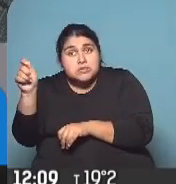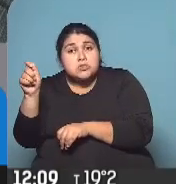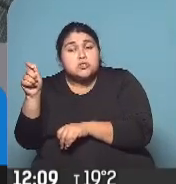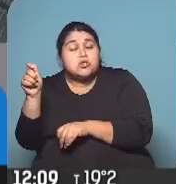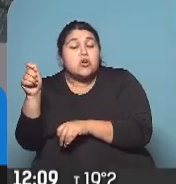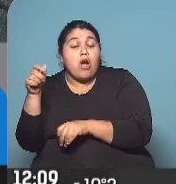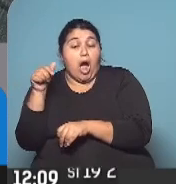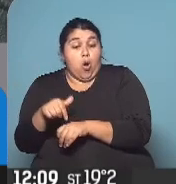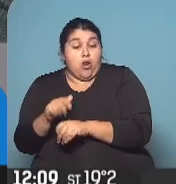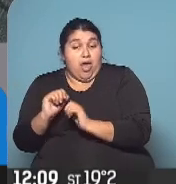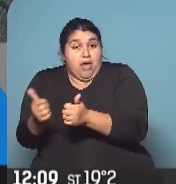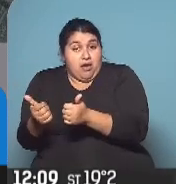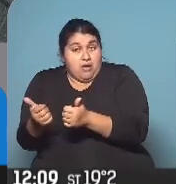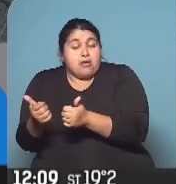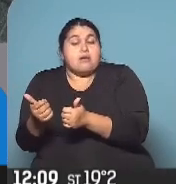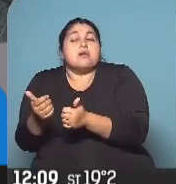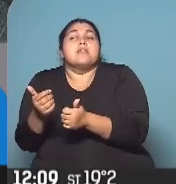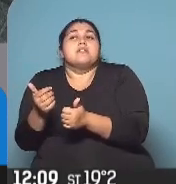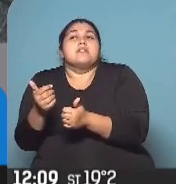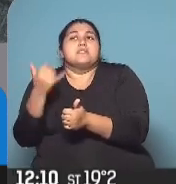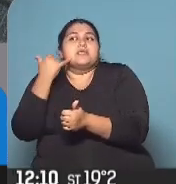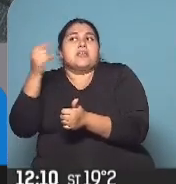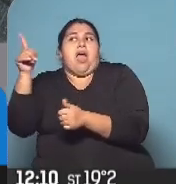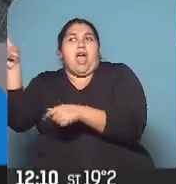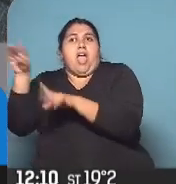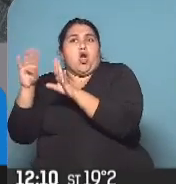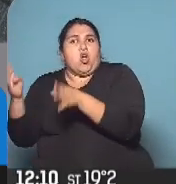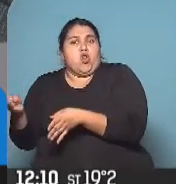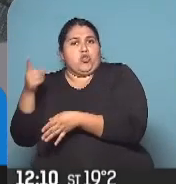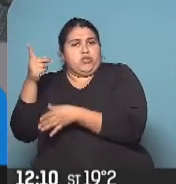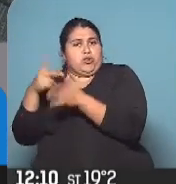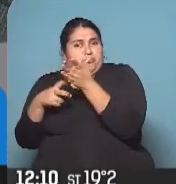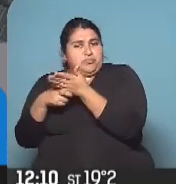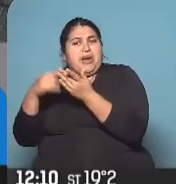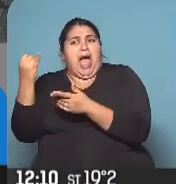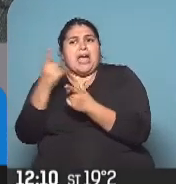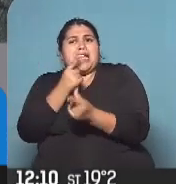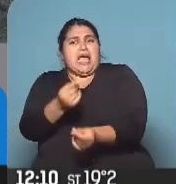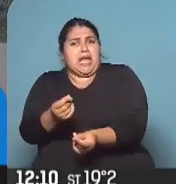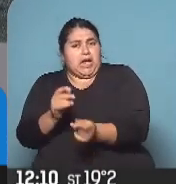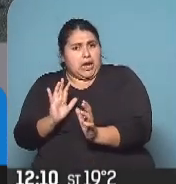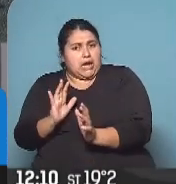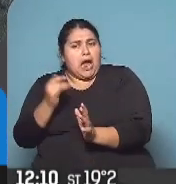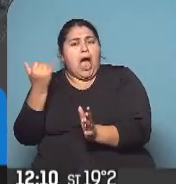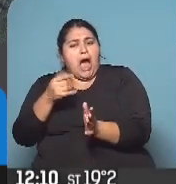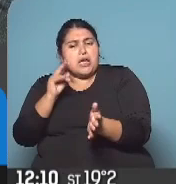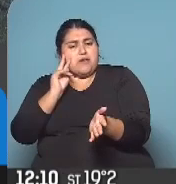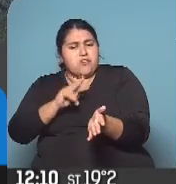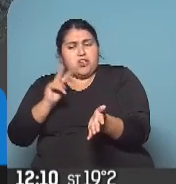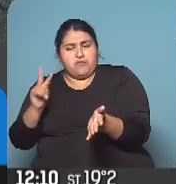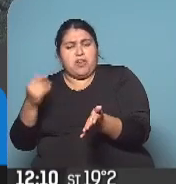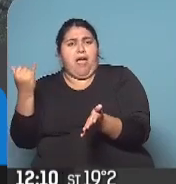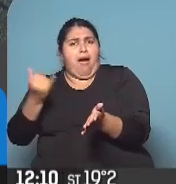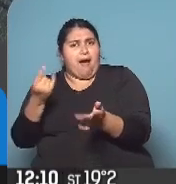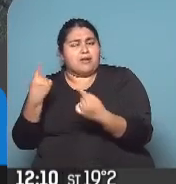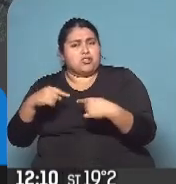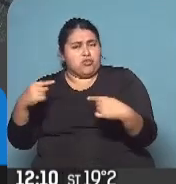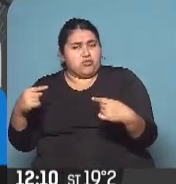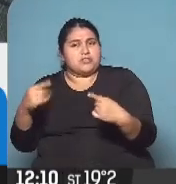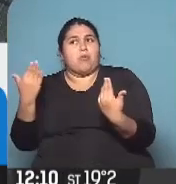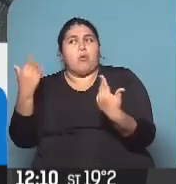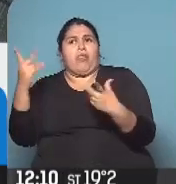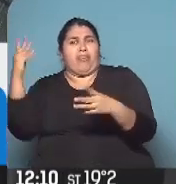iniciar y existe una Corte Suprema que ya ha avisado que hay un recurso de queja que tiene color, que tiene sustancia. Que puede